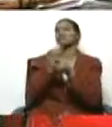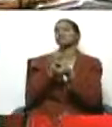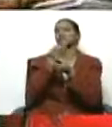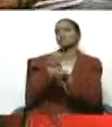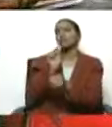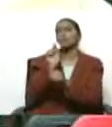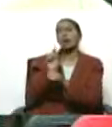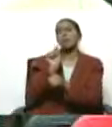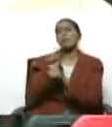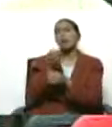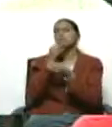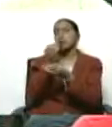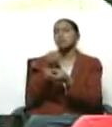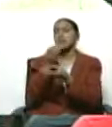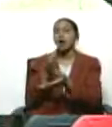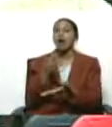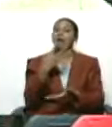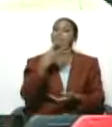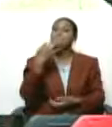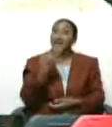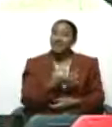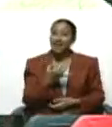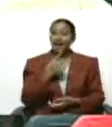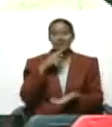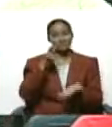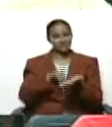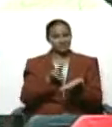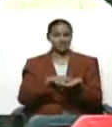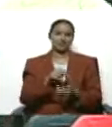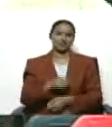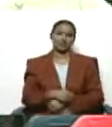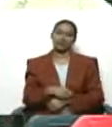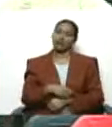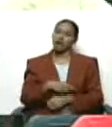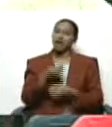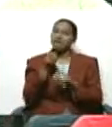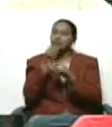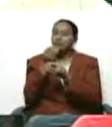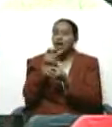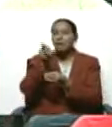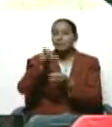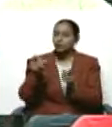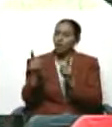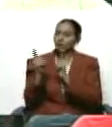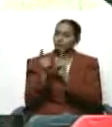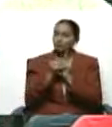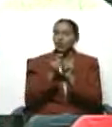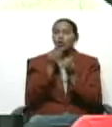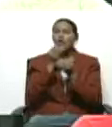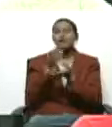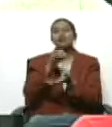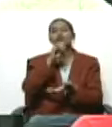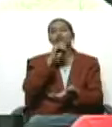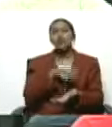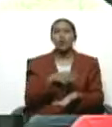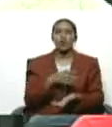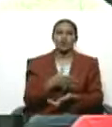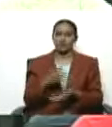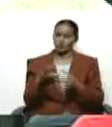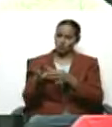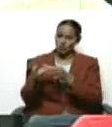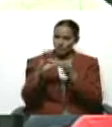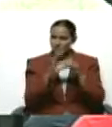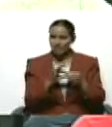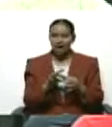Convencer para vencer. Motivar para triunfar. Un comandante de unidad, un